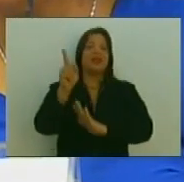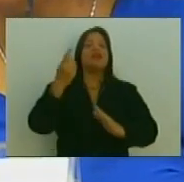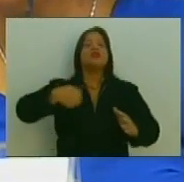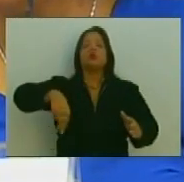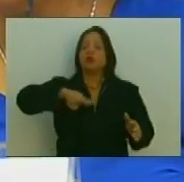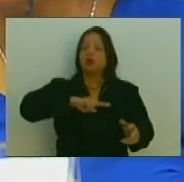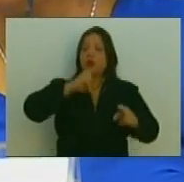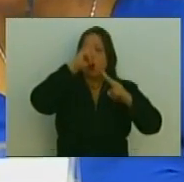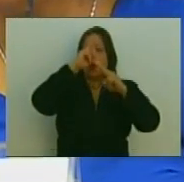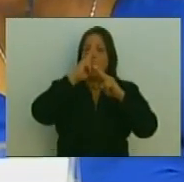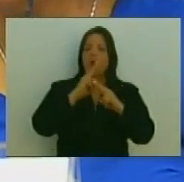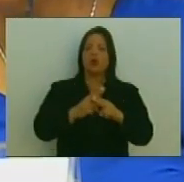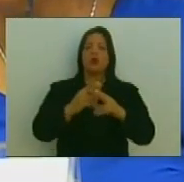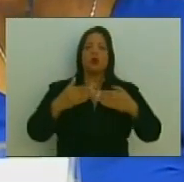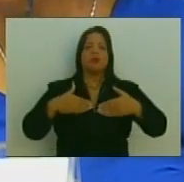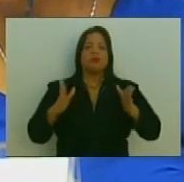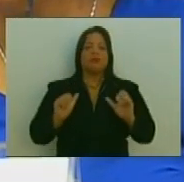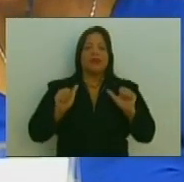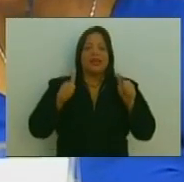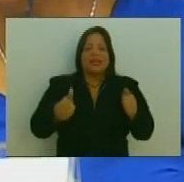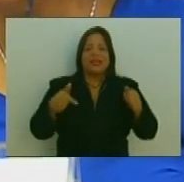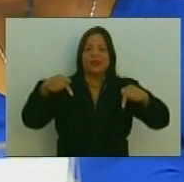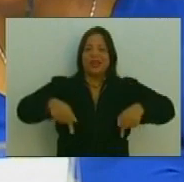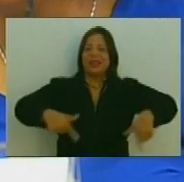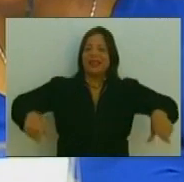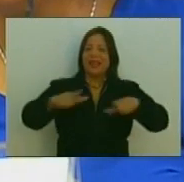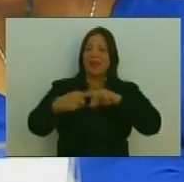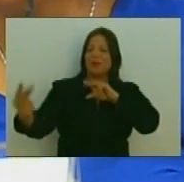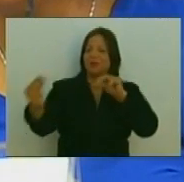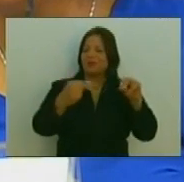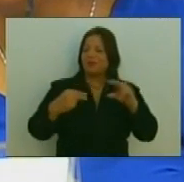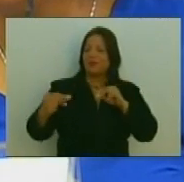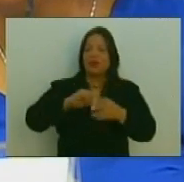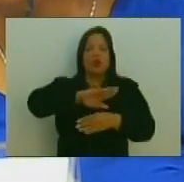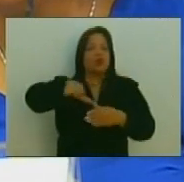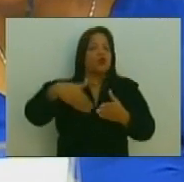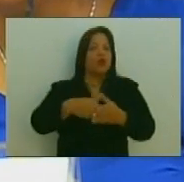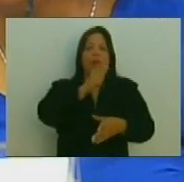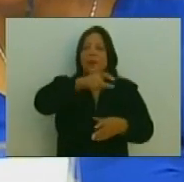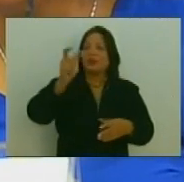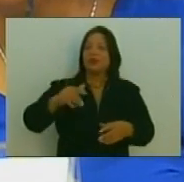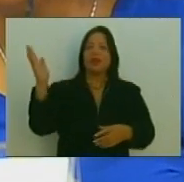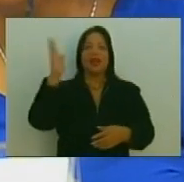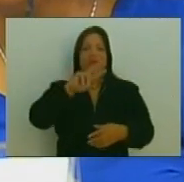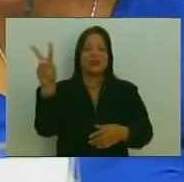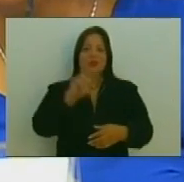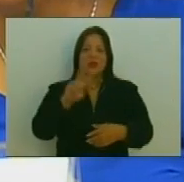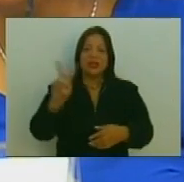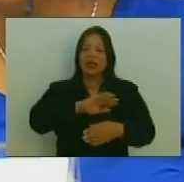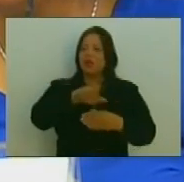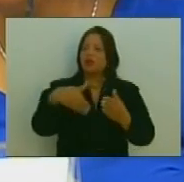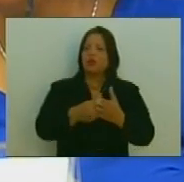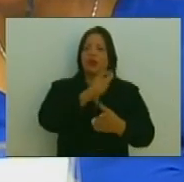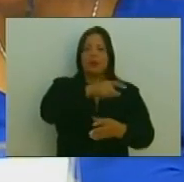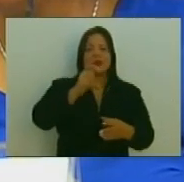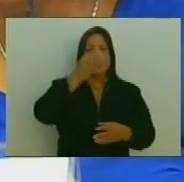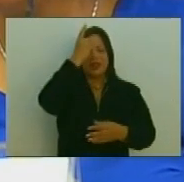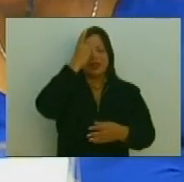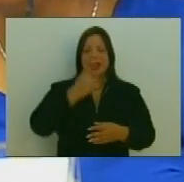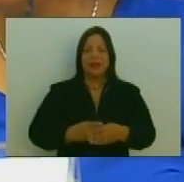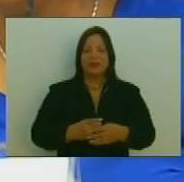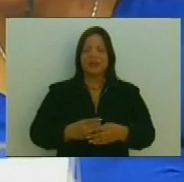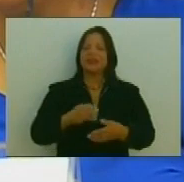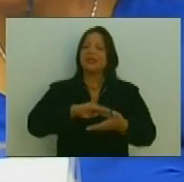es un honor dar inicio a este amplio debate para que toda la sociedad venezolana, todas las personas con